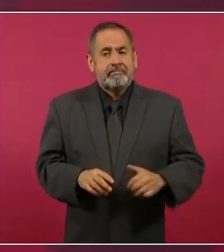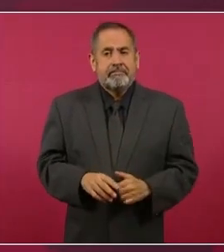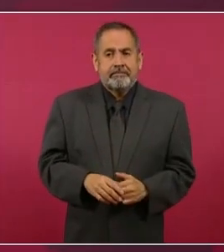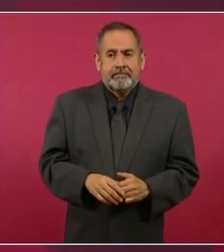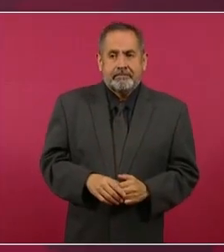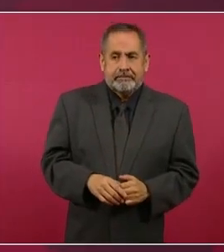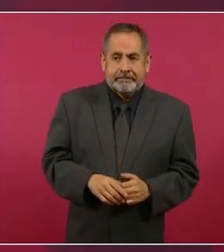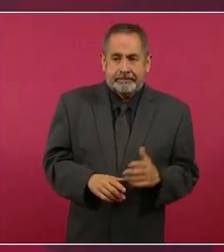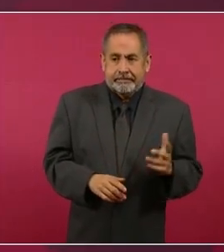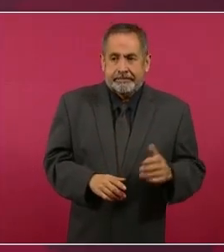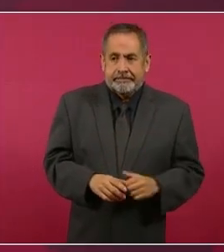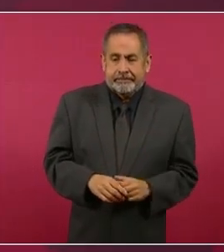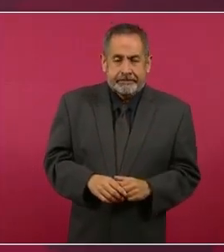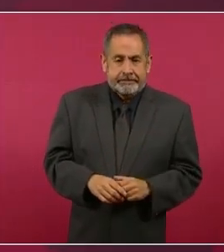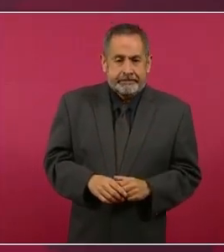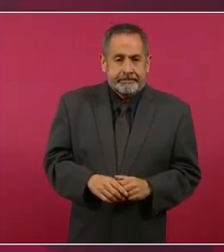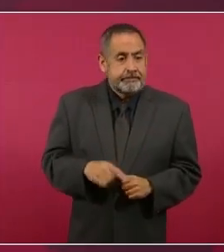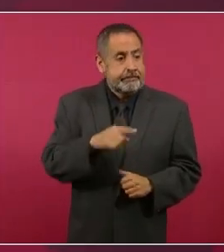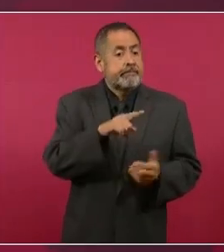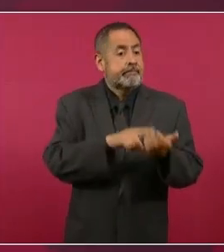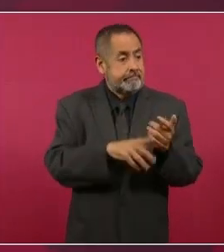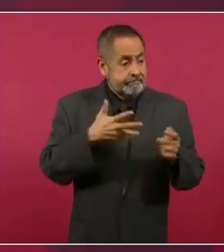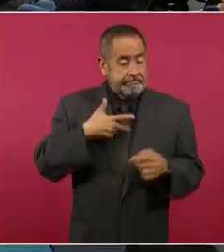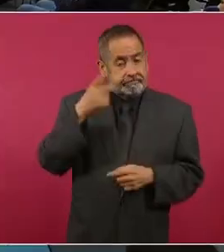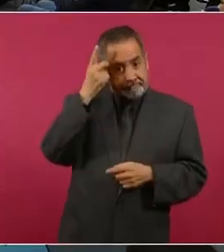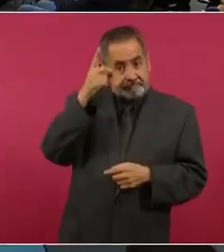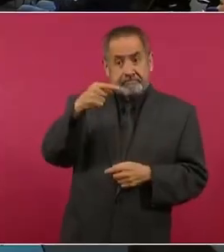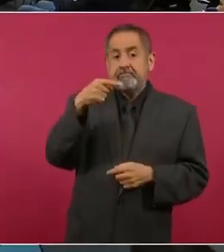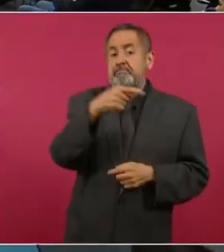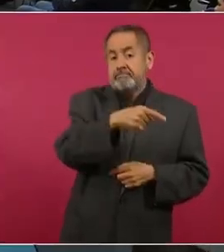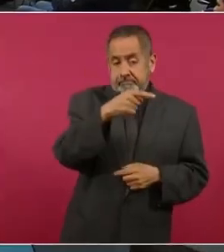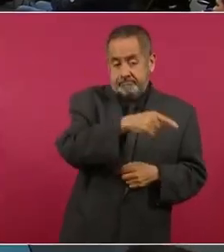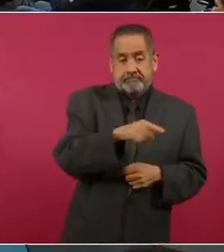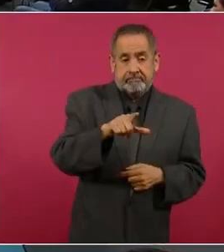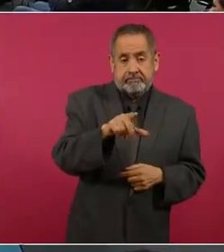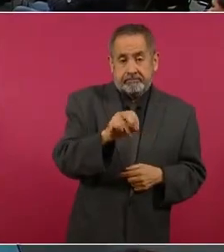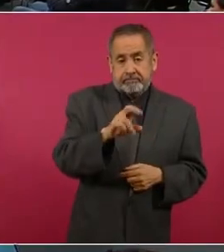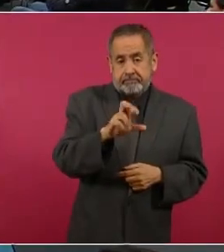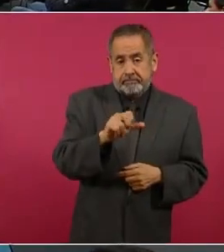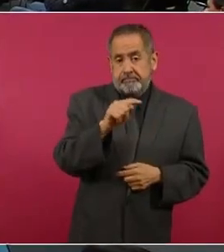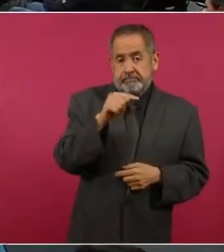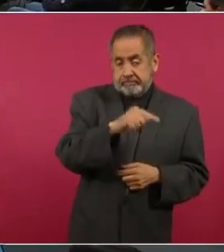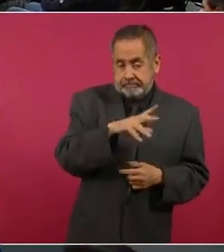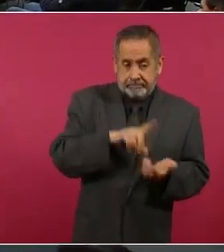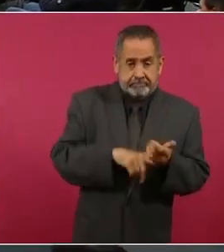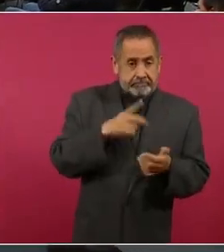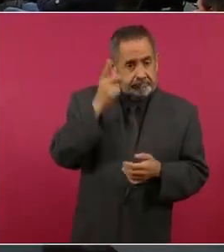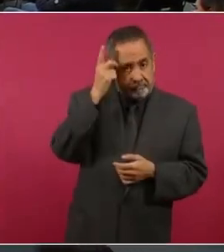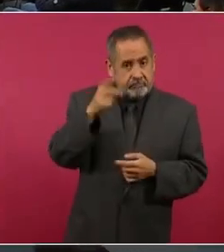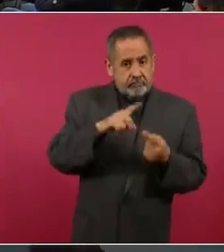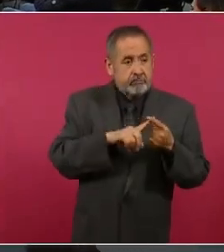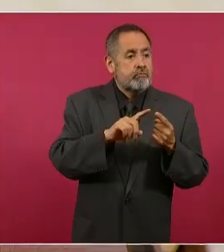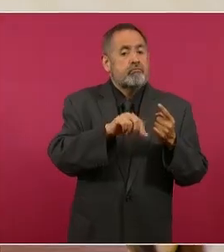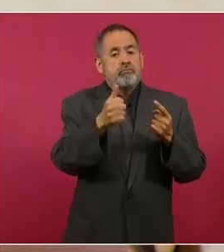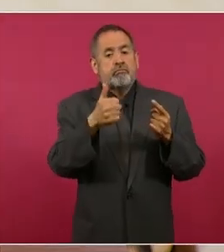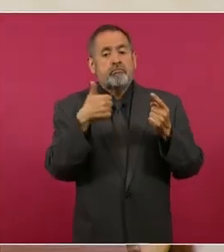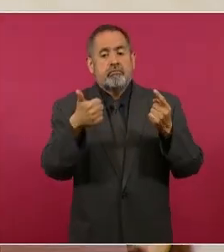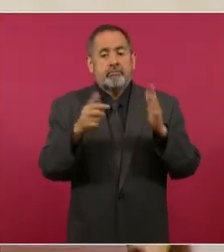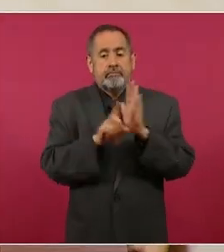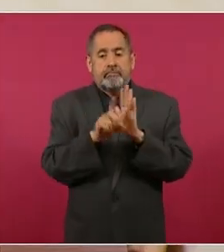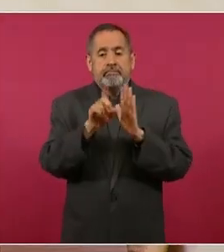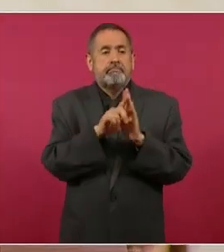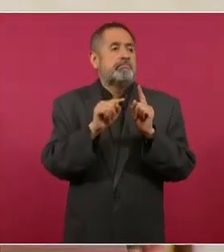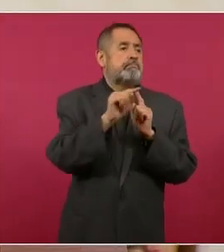¿sí? Y ahí tiene un departamento, Loret, y 6 departamentos